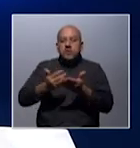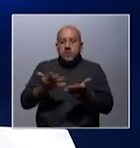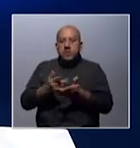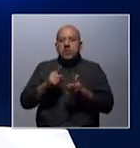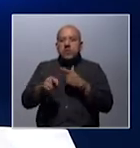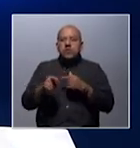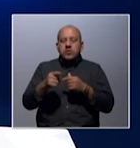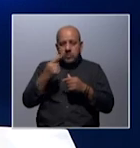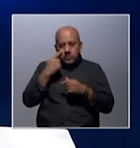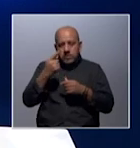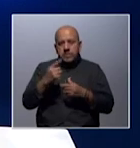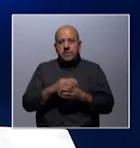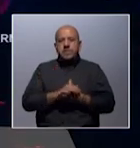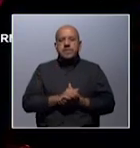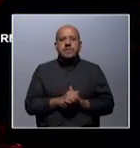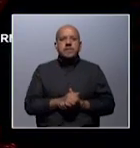ellos lo representan de esta manera.